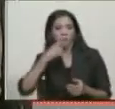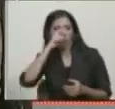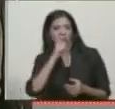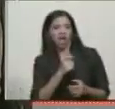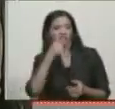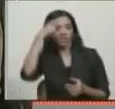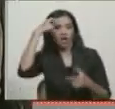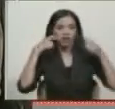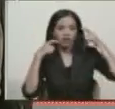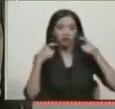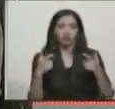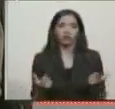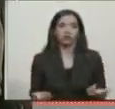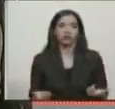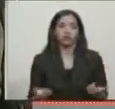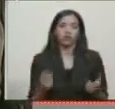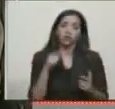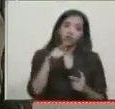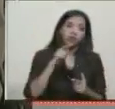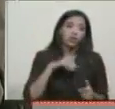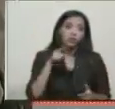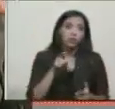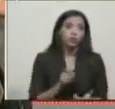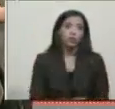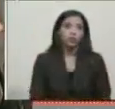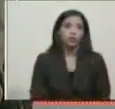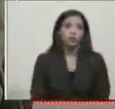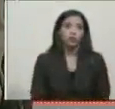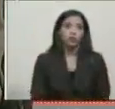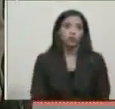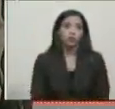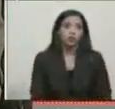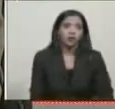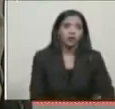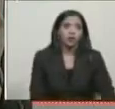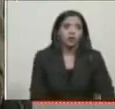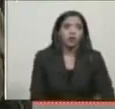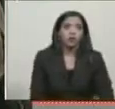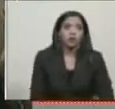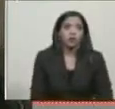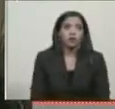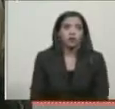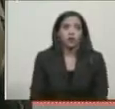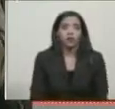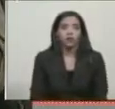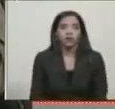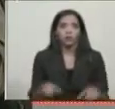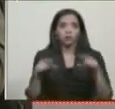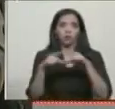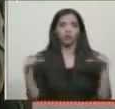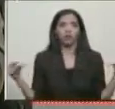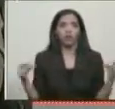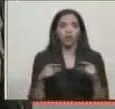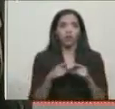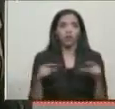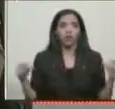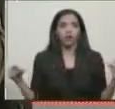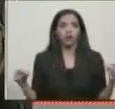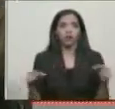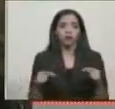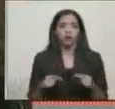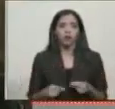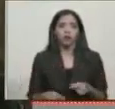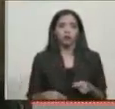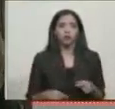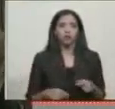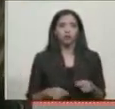En eso terminaste, Barreto. Ponme el intro, por favor. ¿El insert? El insert, pónmelo ahí. Ponle el cargo al niño. Antes ponme el cargo, porque